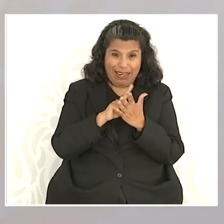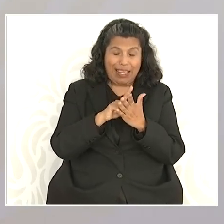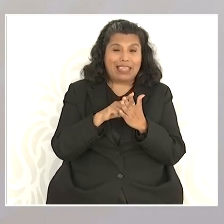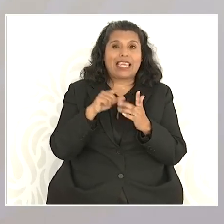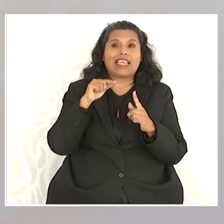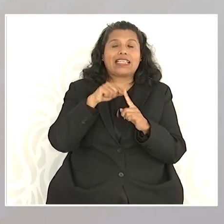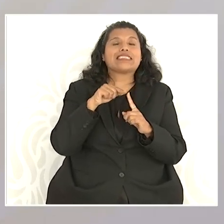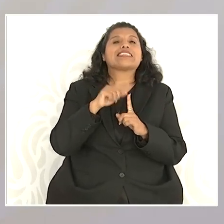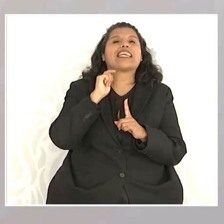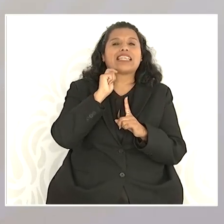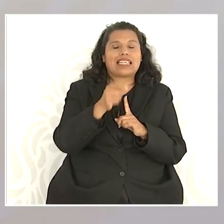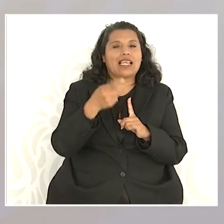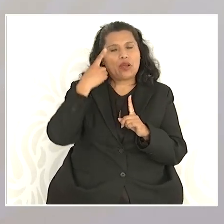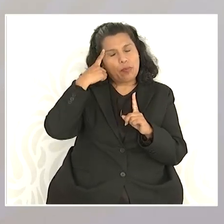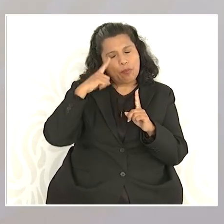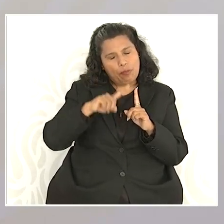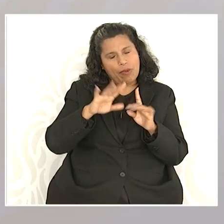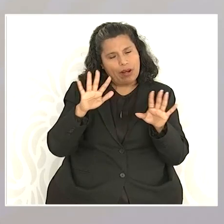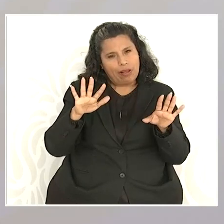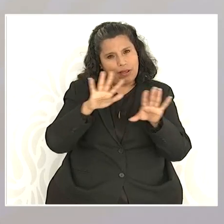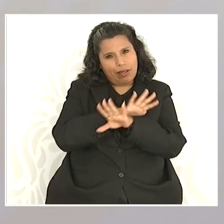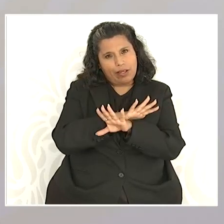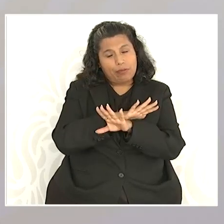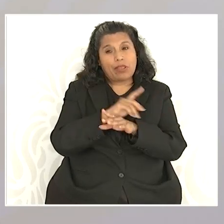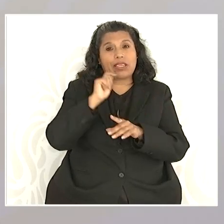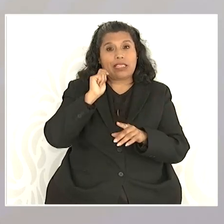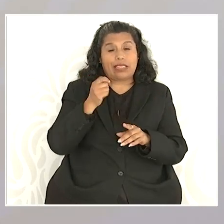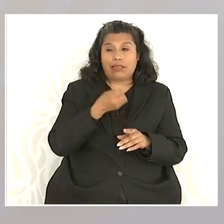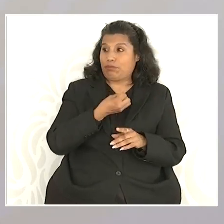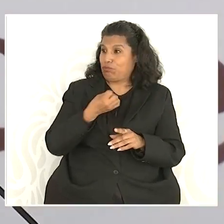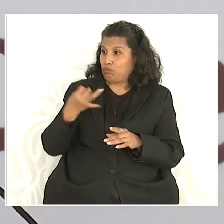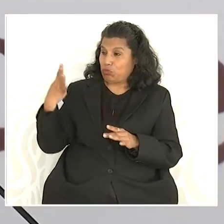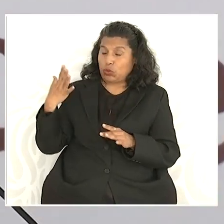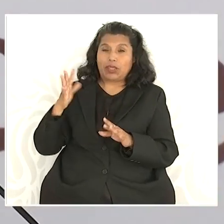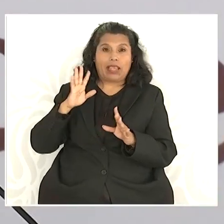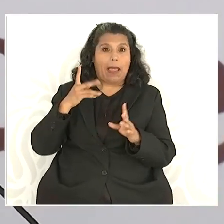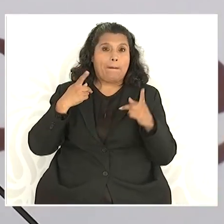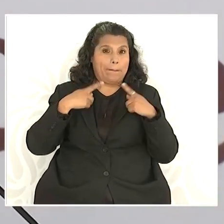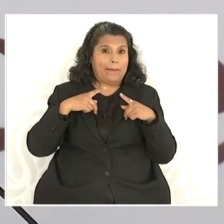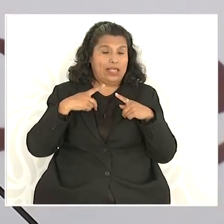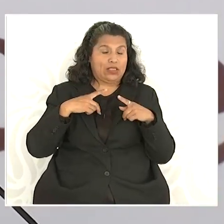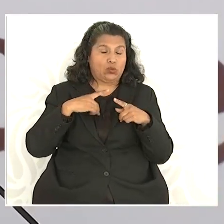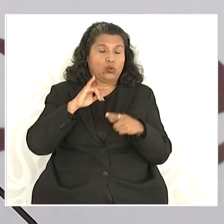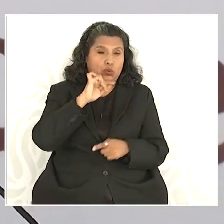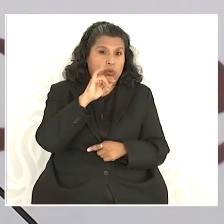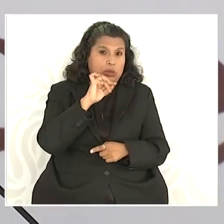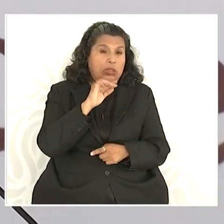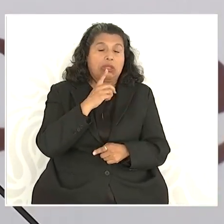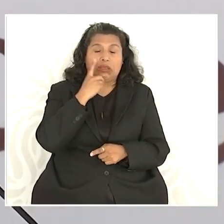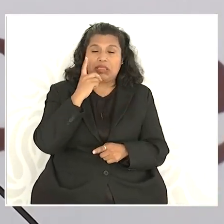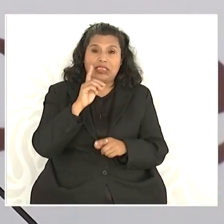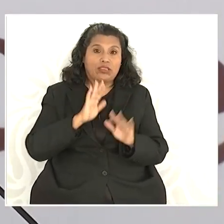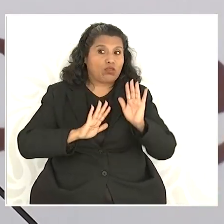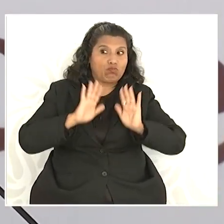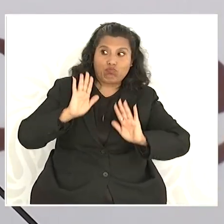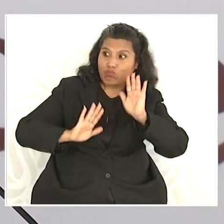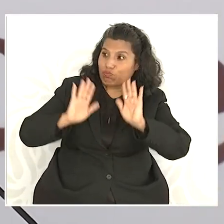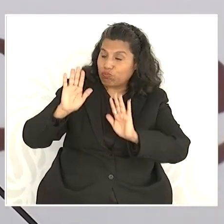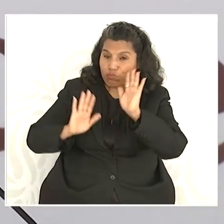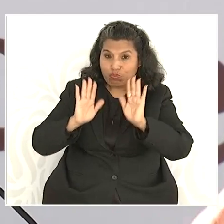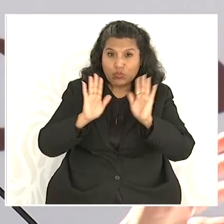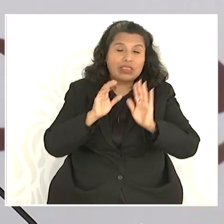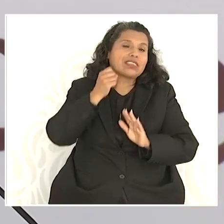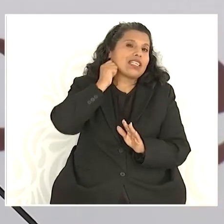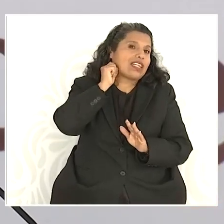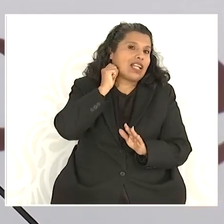la mayoría de la Cámara de Diputados, la mayoría calificada de la Cámara de Senadores y